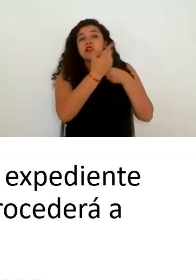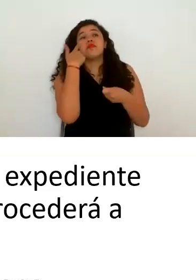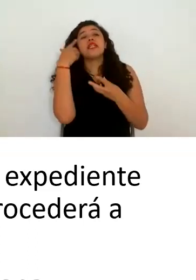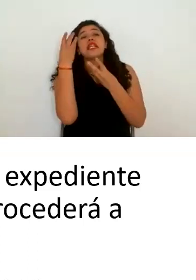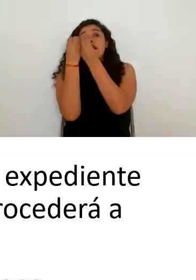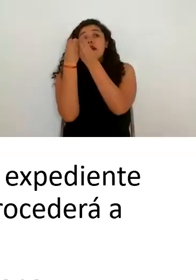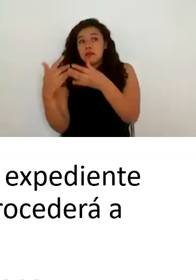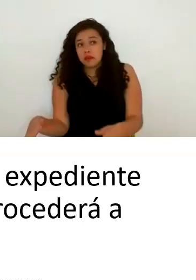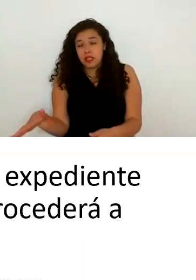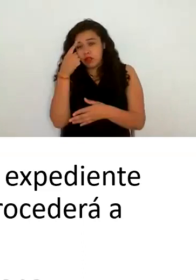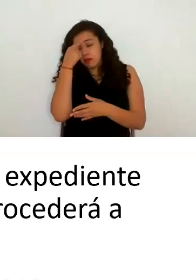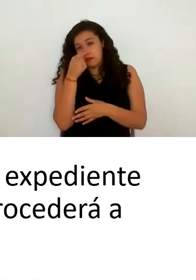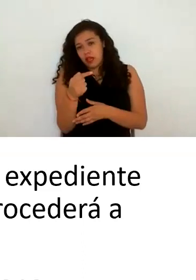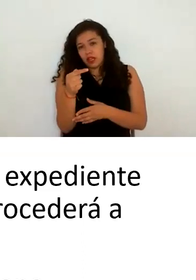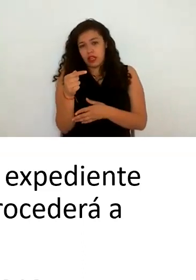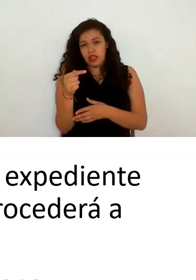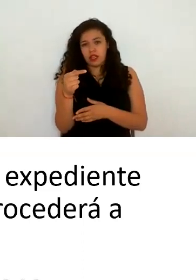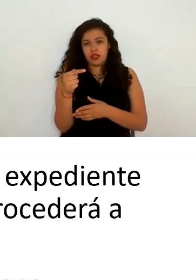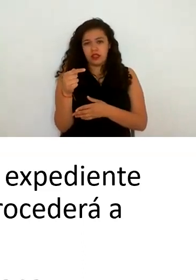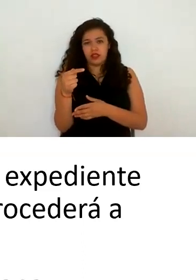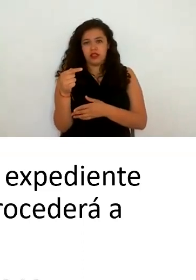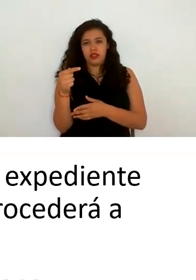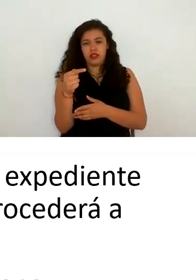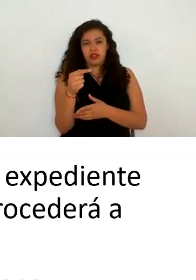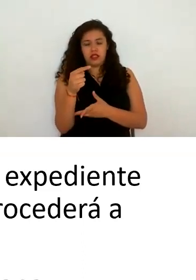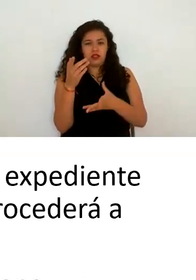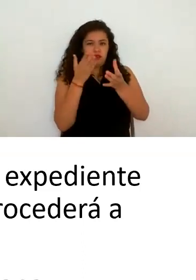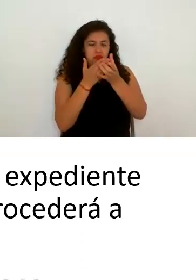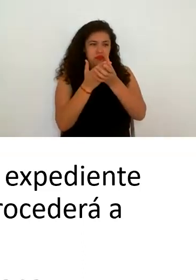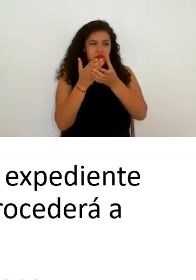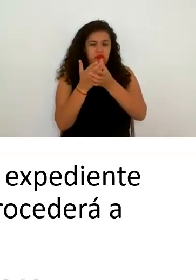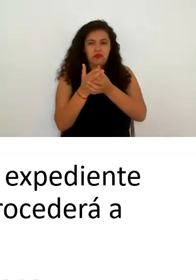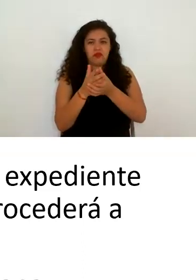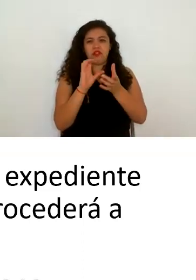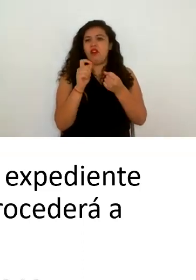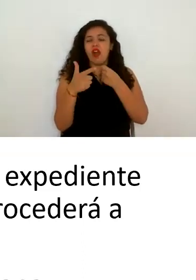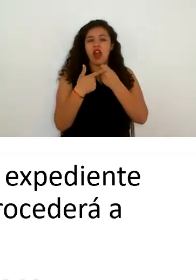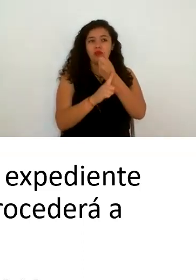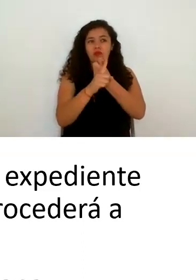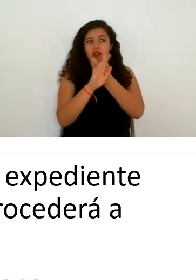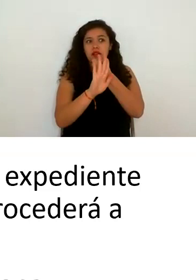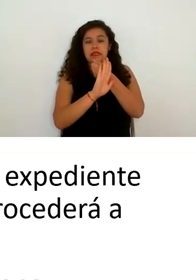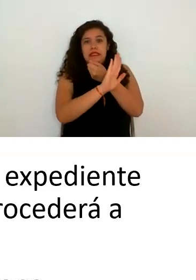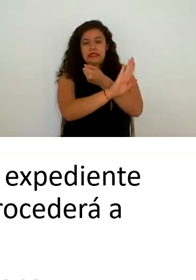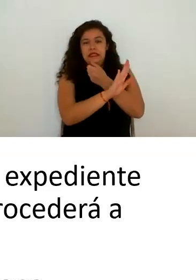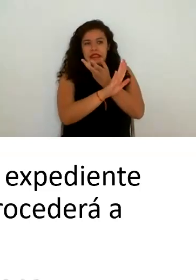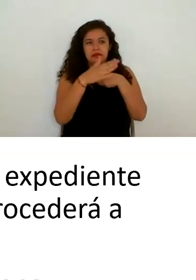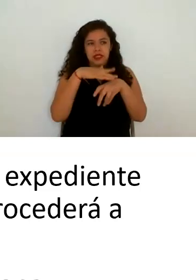para gestionar, ¿no? En su caso, la reposición o evitar ahí alguna situación más